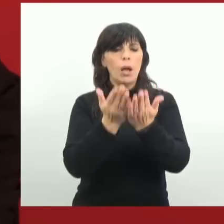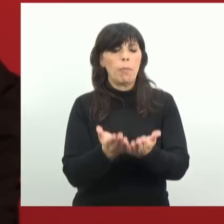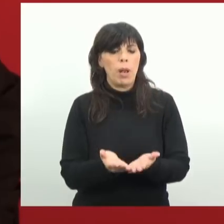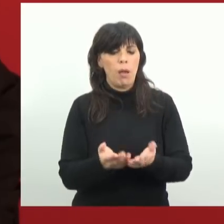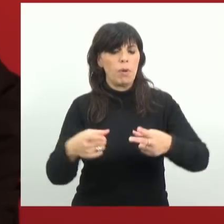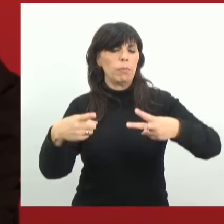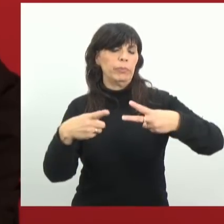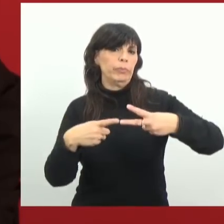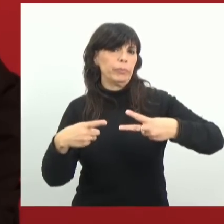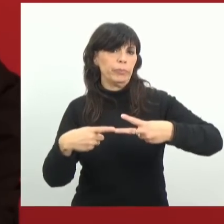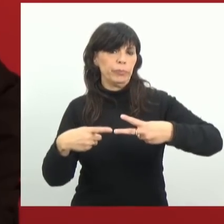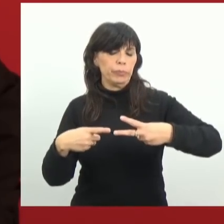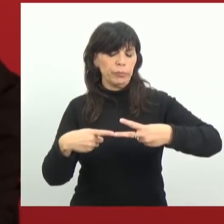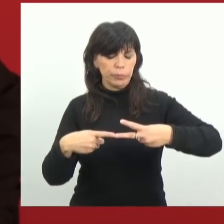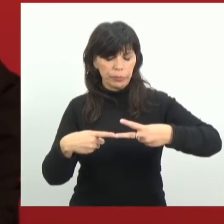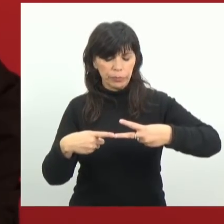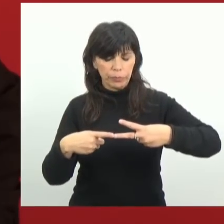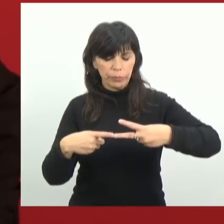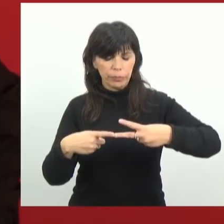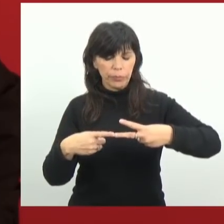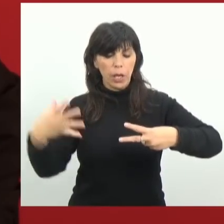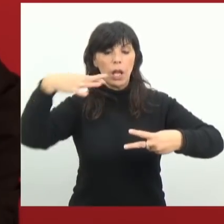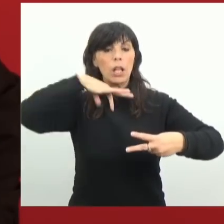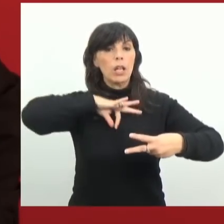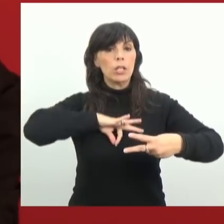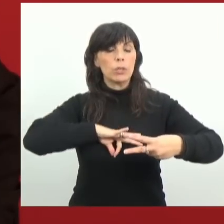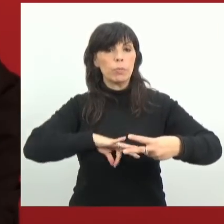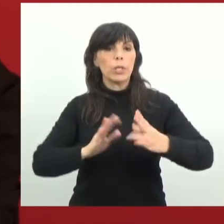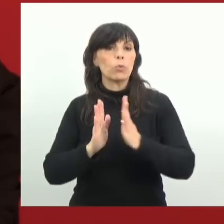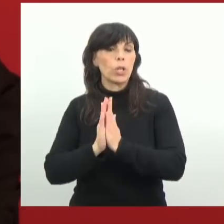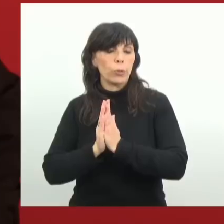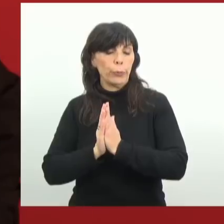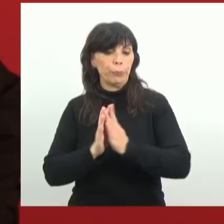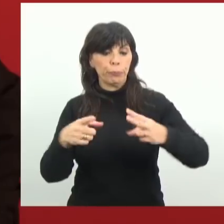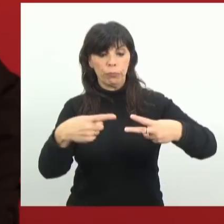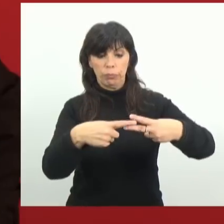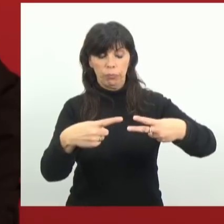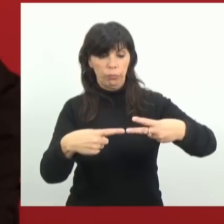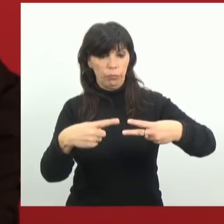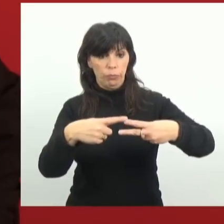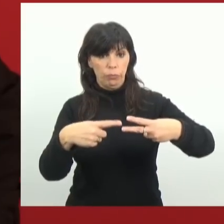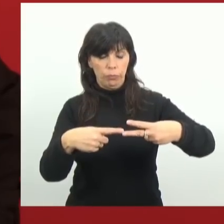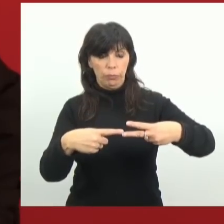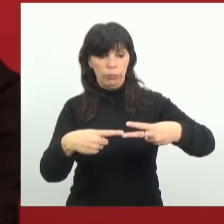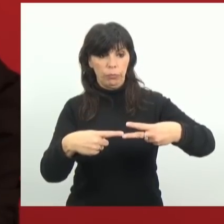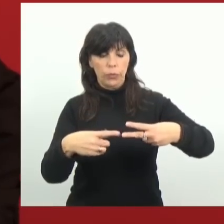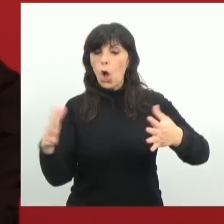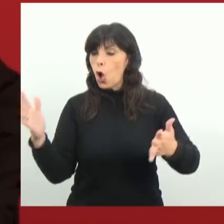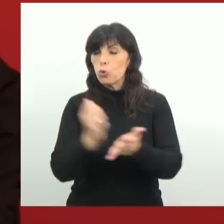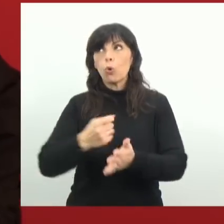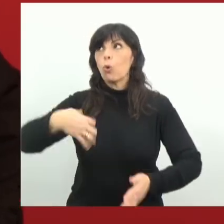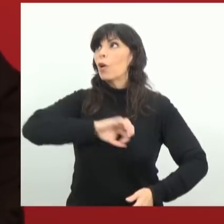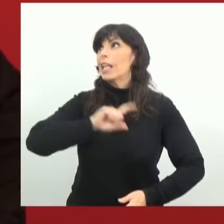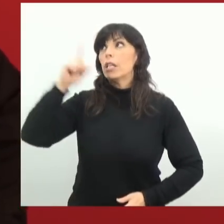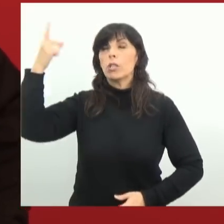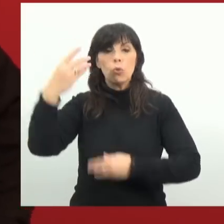boca, que es el Ruach, que es su Espíritu Santo. Todo lo que hace el Señor lo